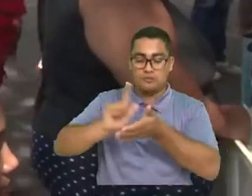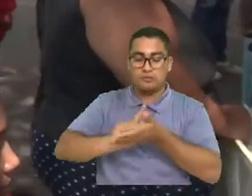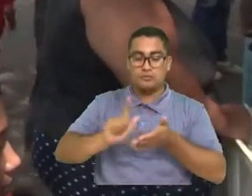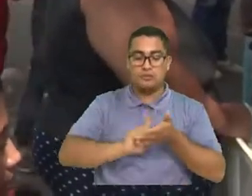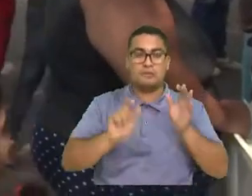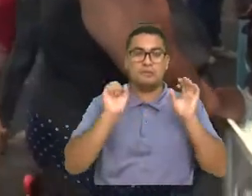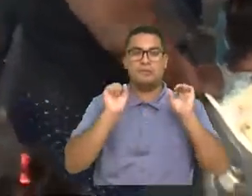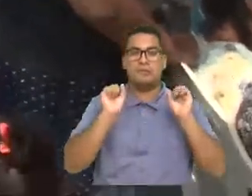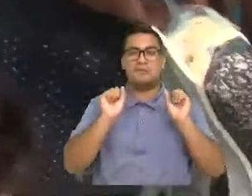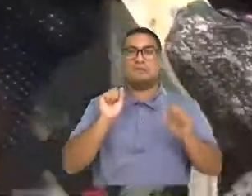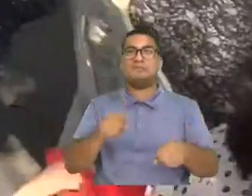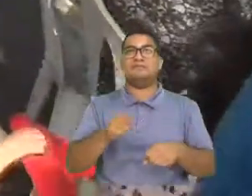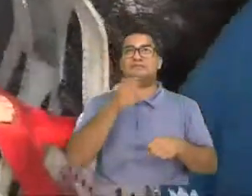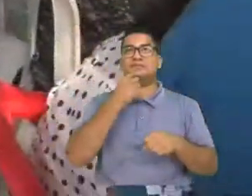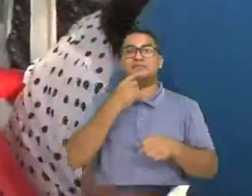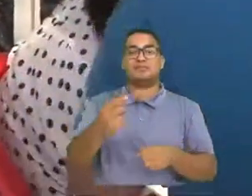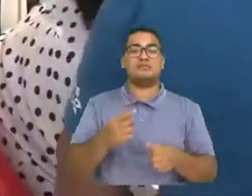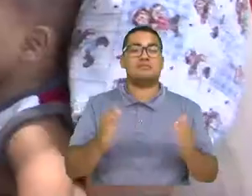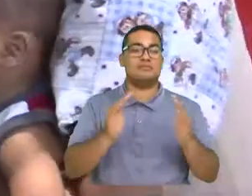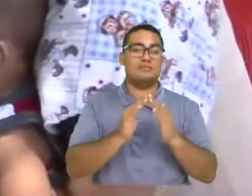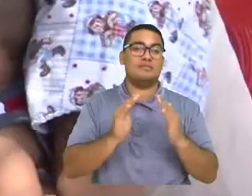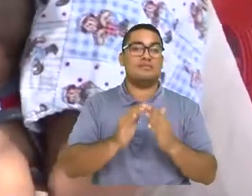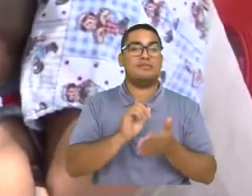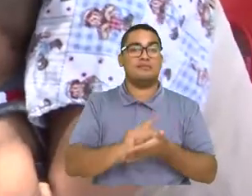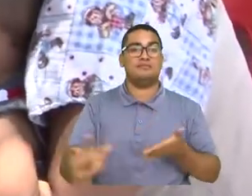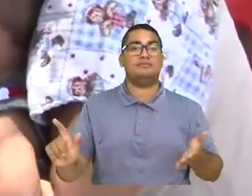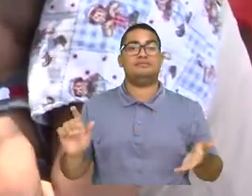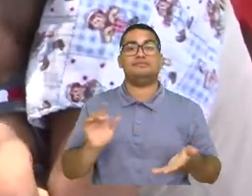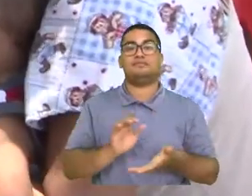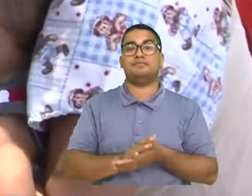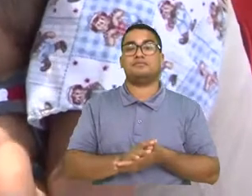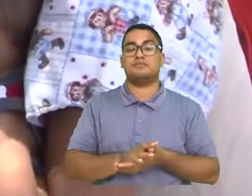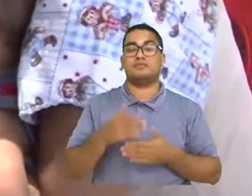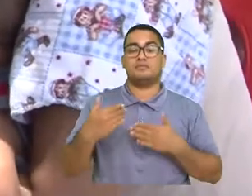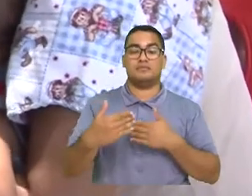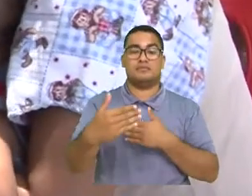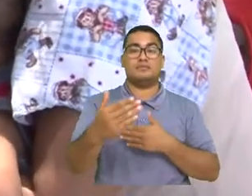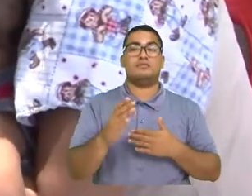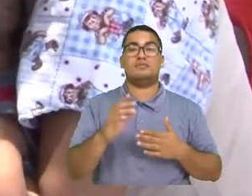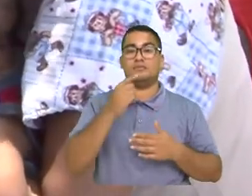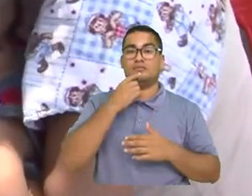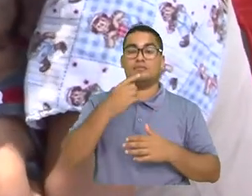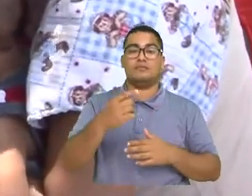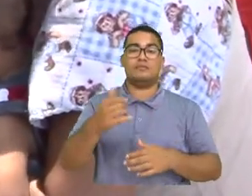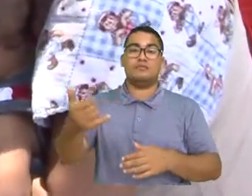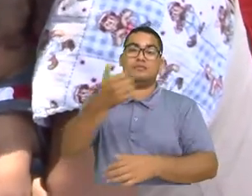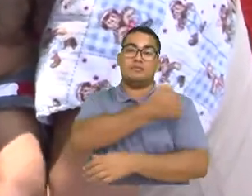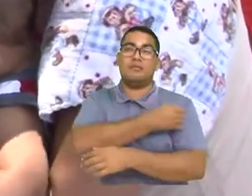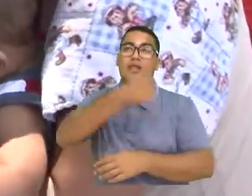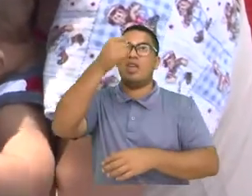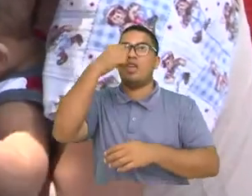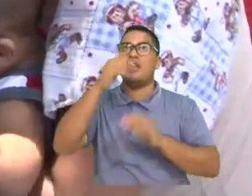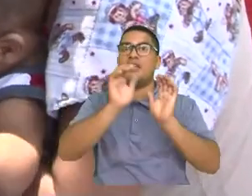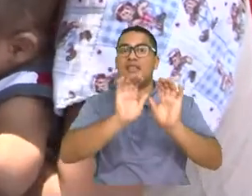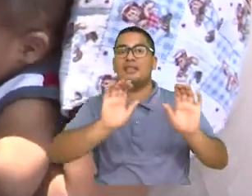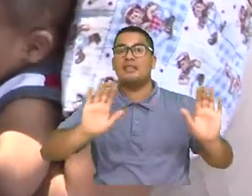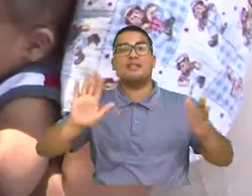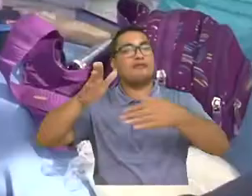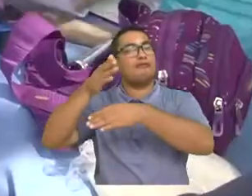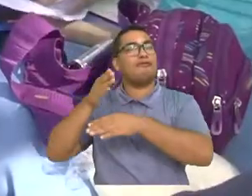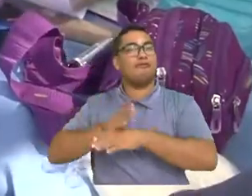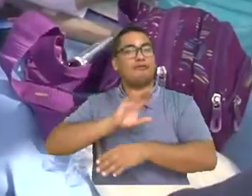pues usted puede resolver la higiene de su hogar. Con el pronto inicio de la jornada de vacunación, se invitó a la población adulta